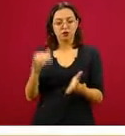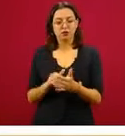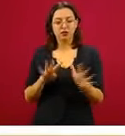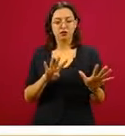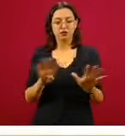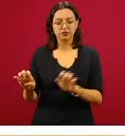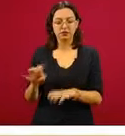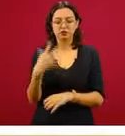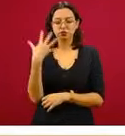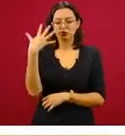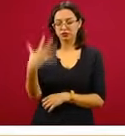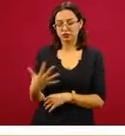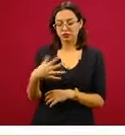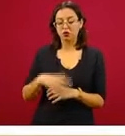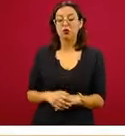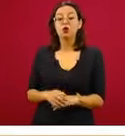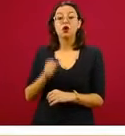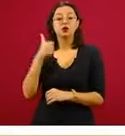cuales